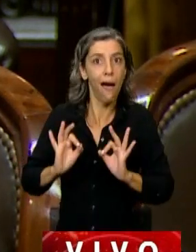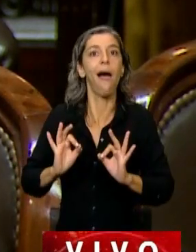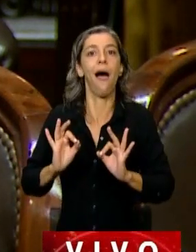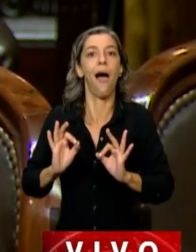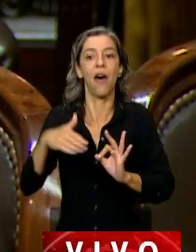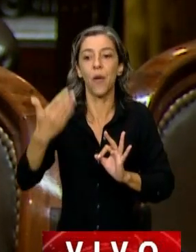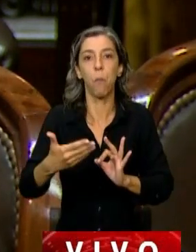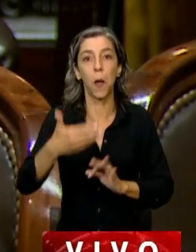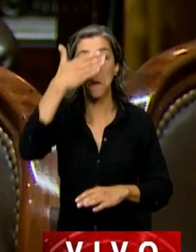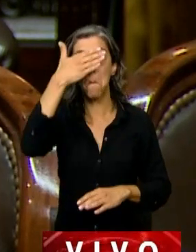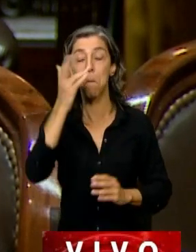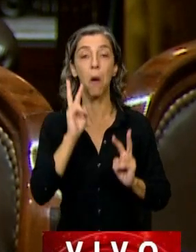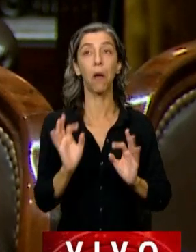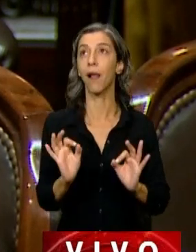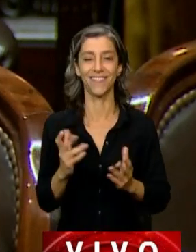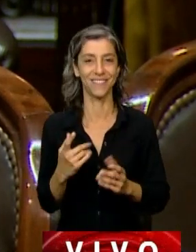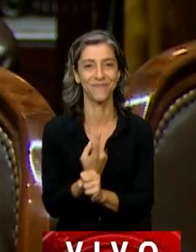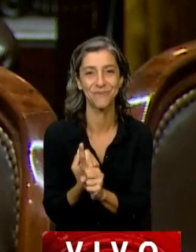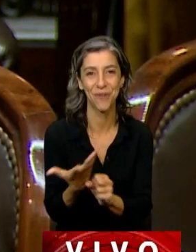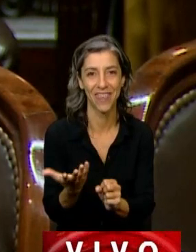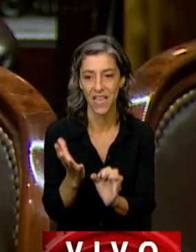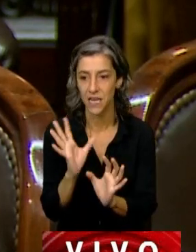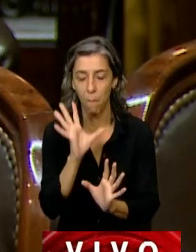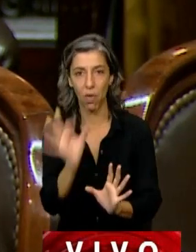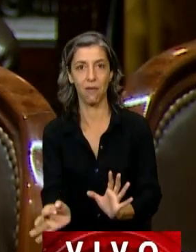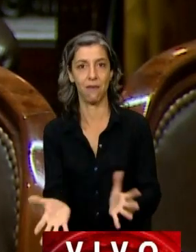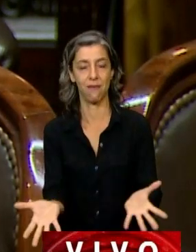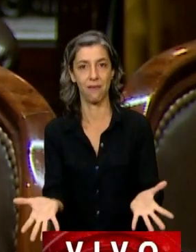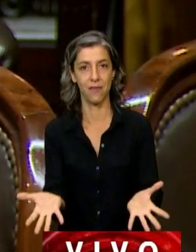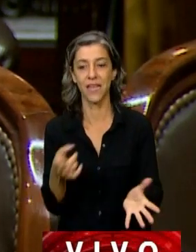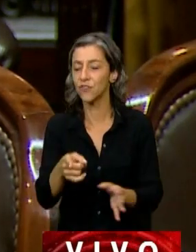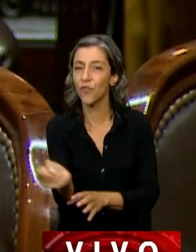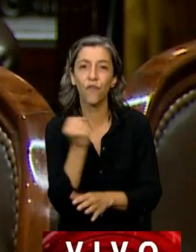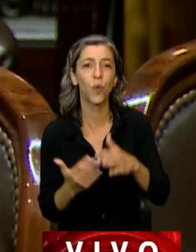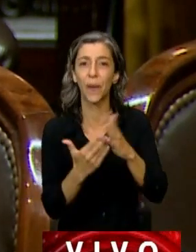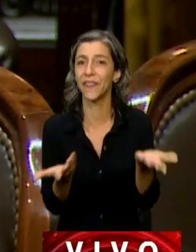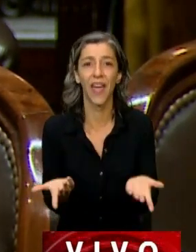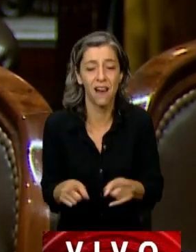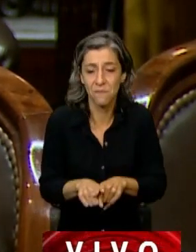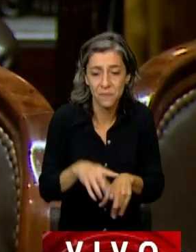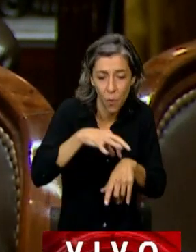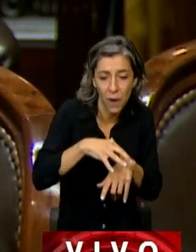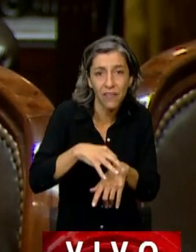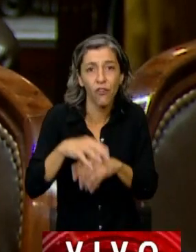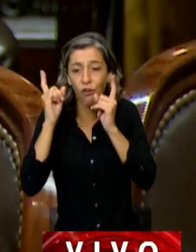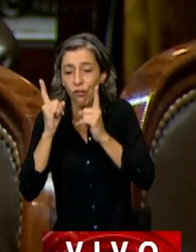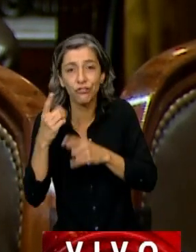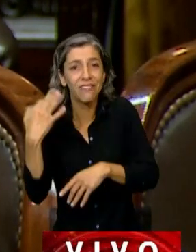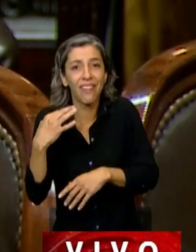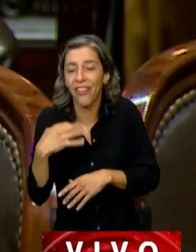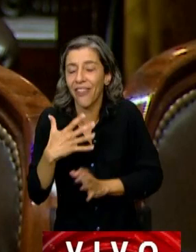La protección del denunciante es clave para que estos docentes y médicos puedan hacer su